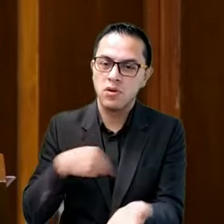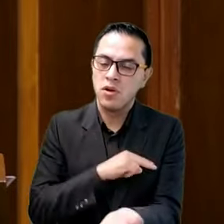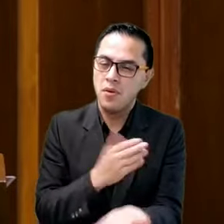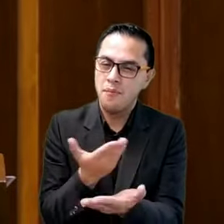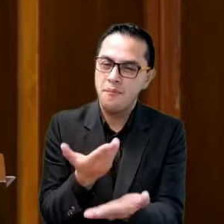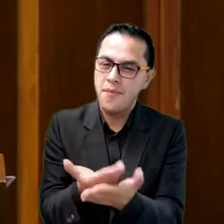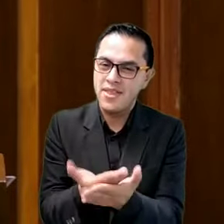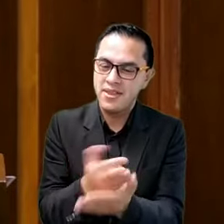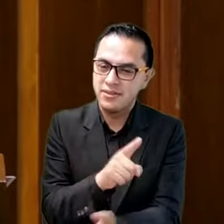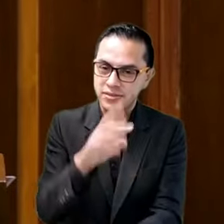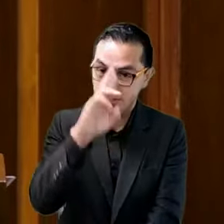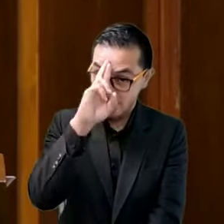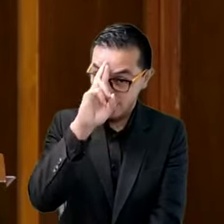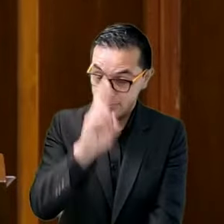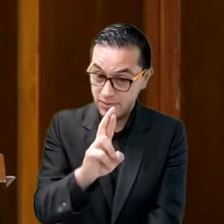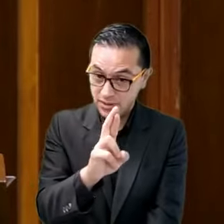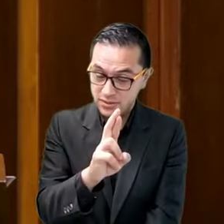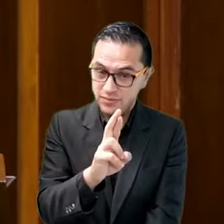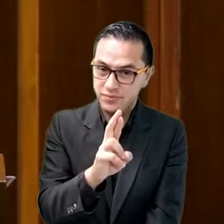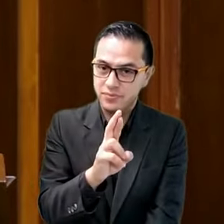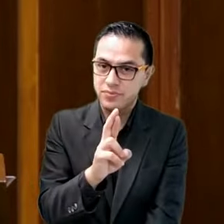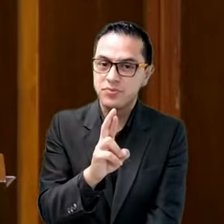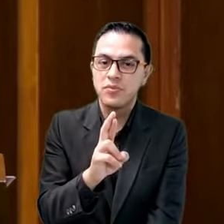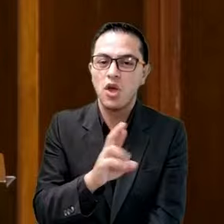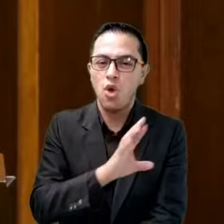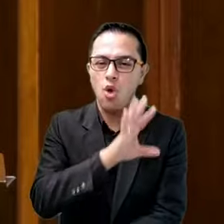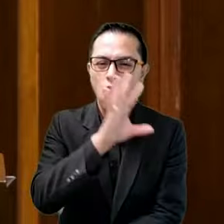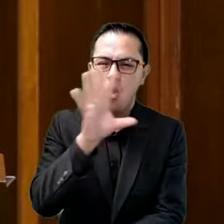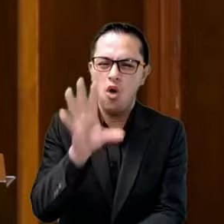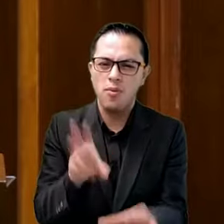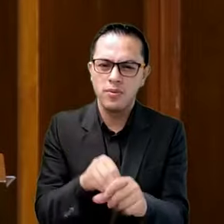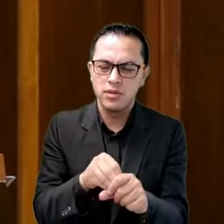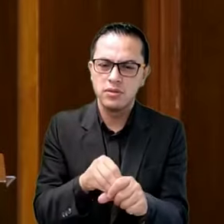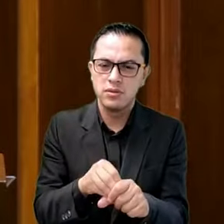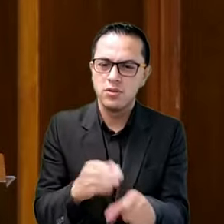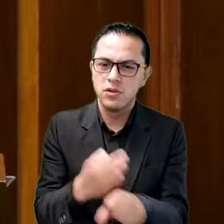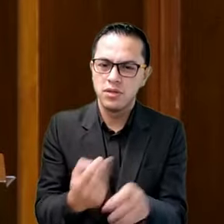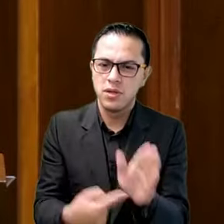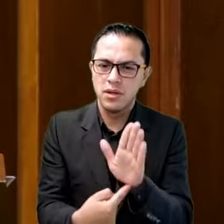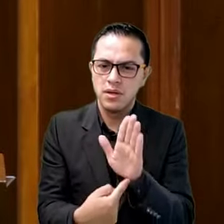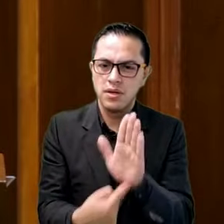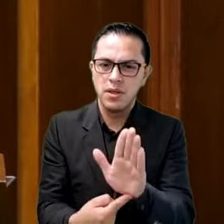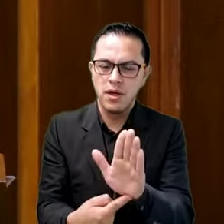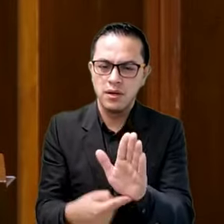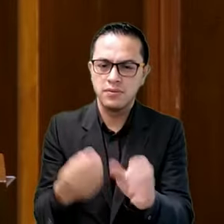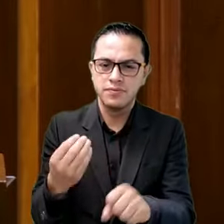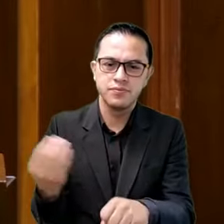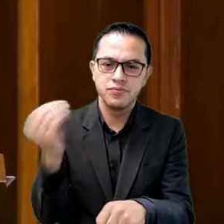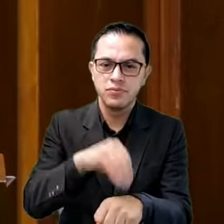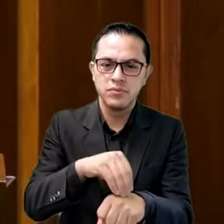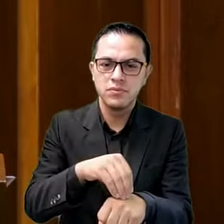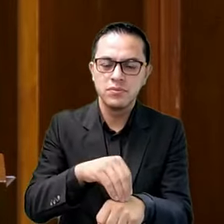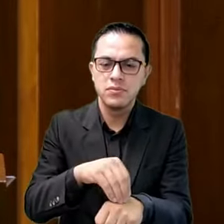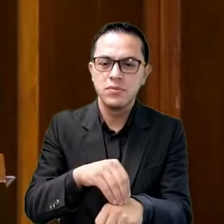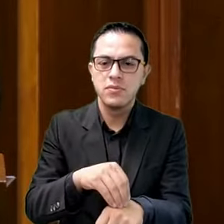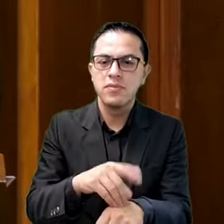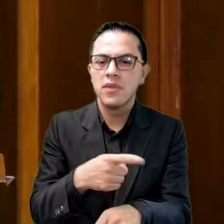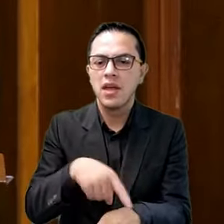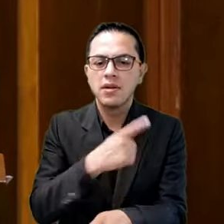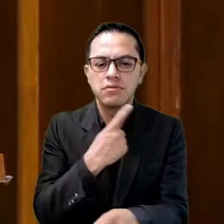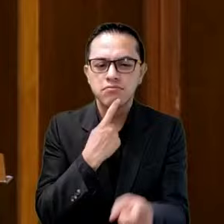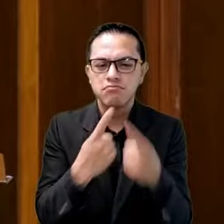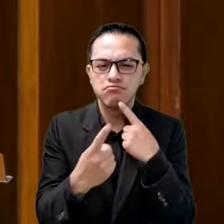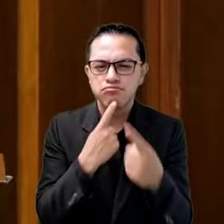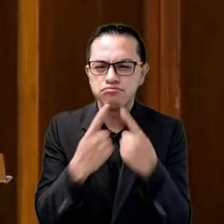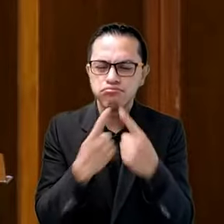respetuosamente se integre de manera completa la presente iniciativa al diario de debates y a la